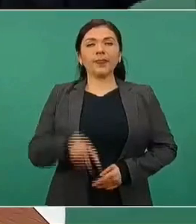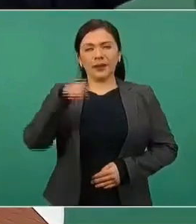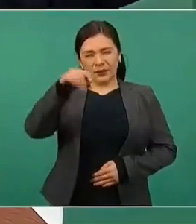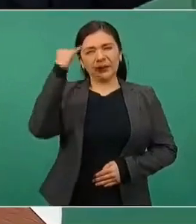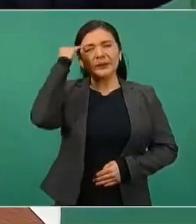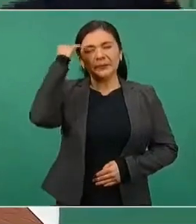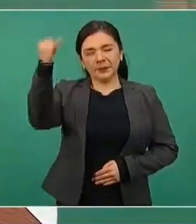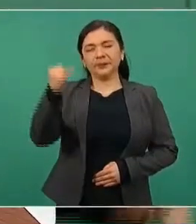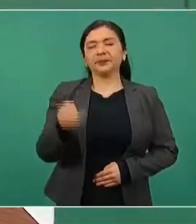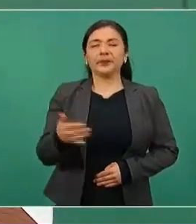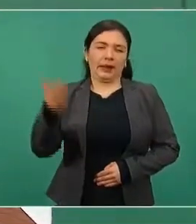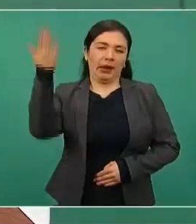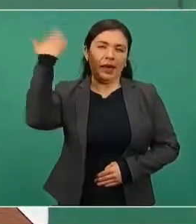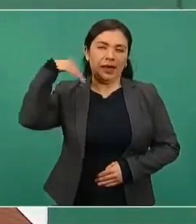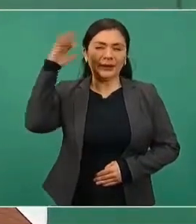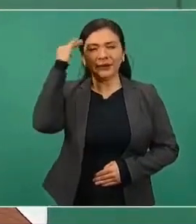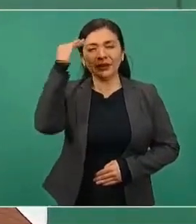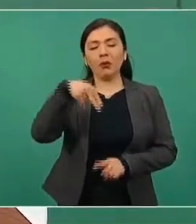norte,